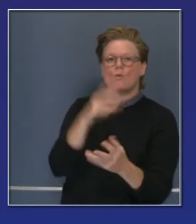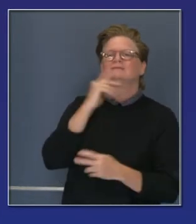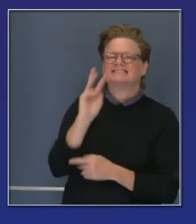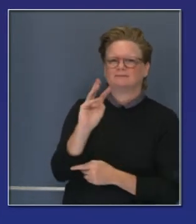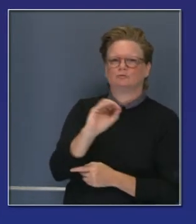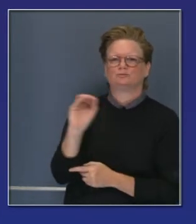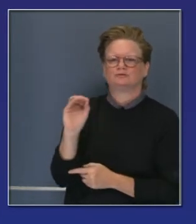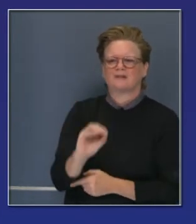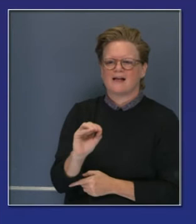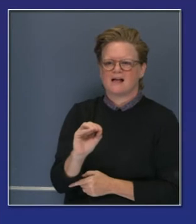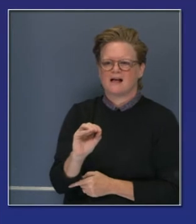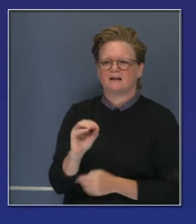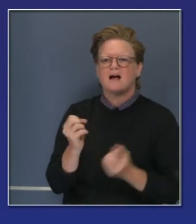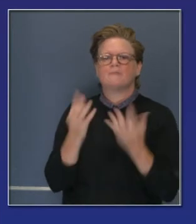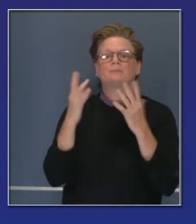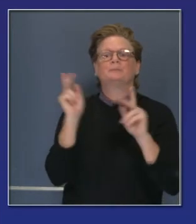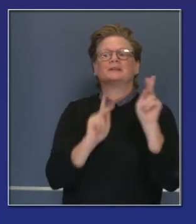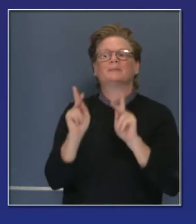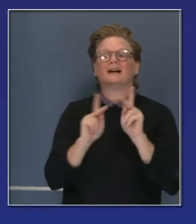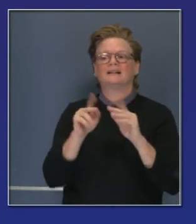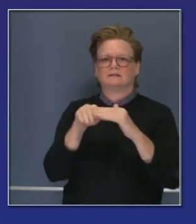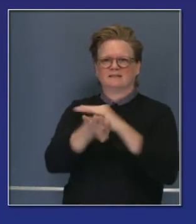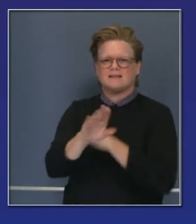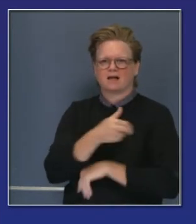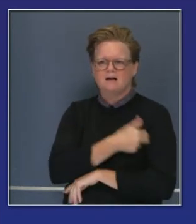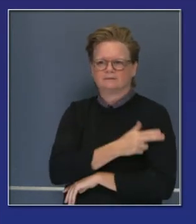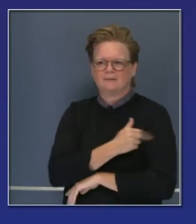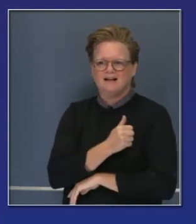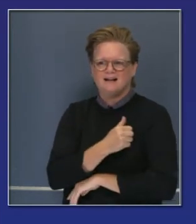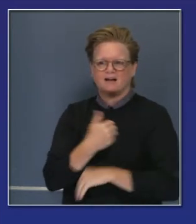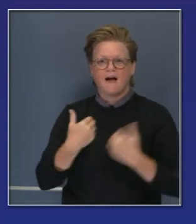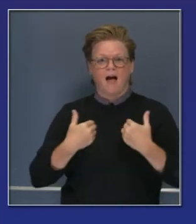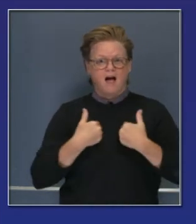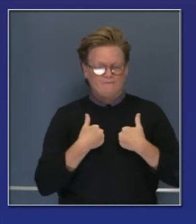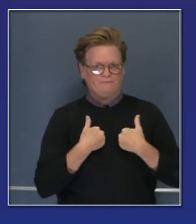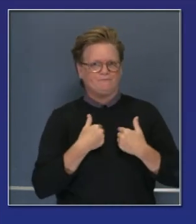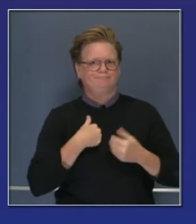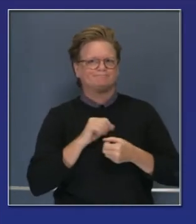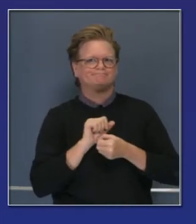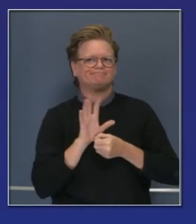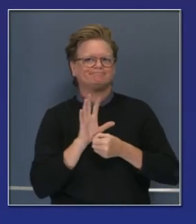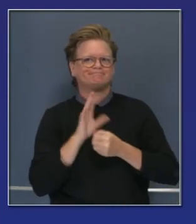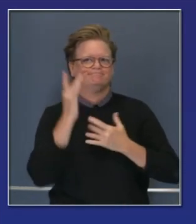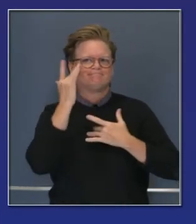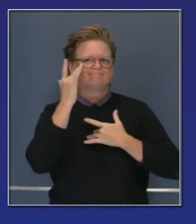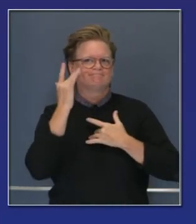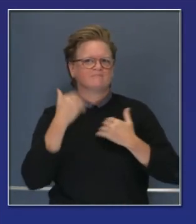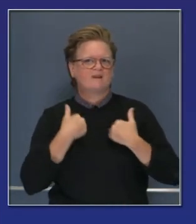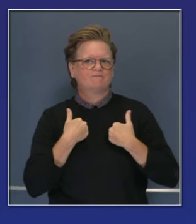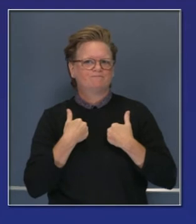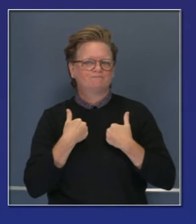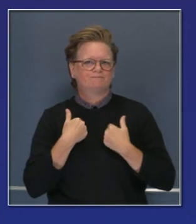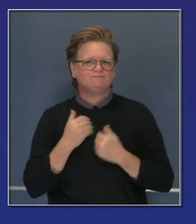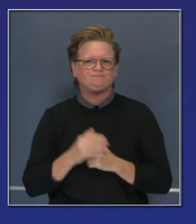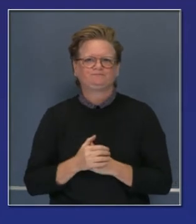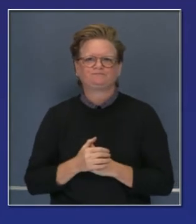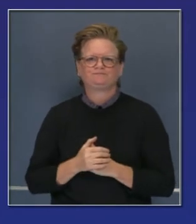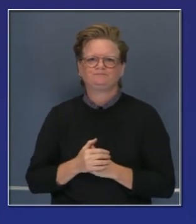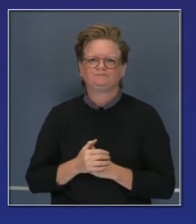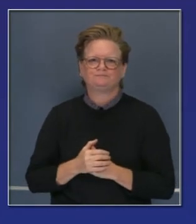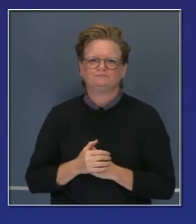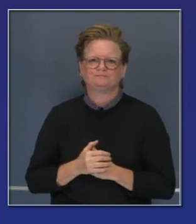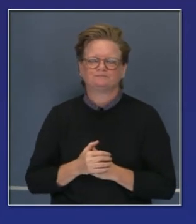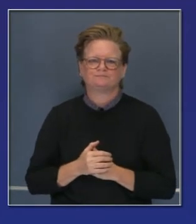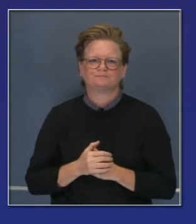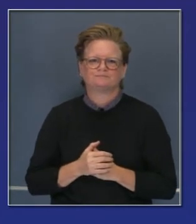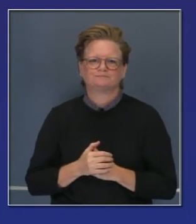de la capacidad total. Más bien el número total de personas con COVID-19 en relación al número de camas disponibles en